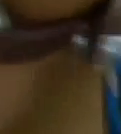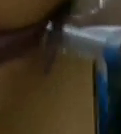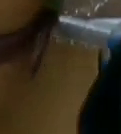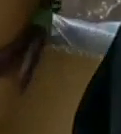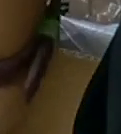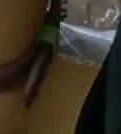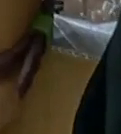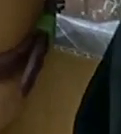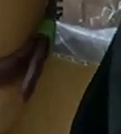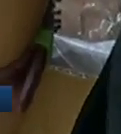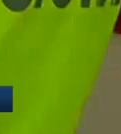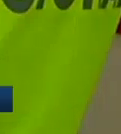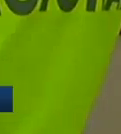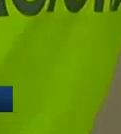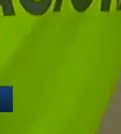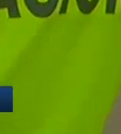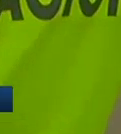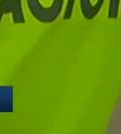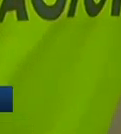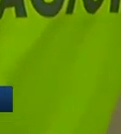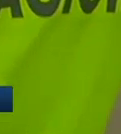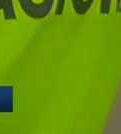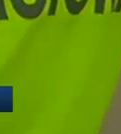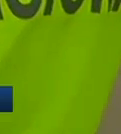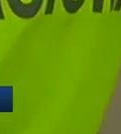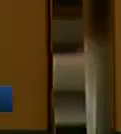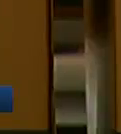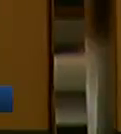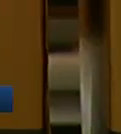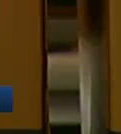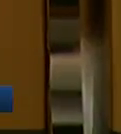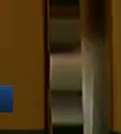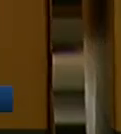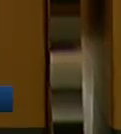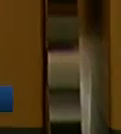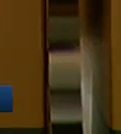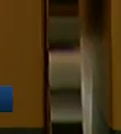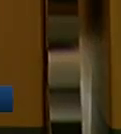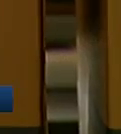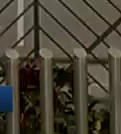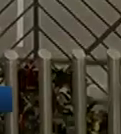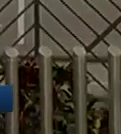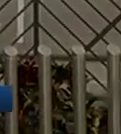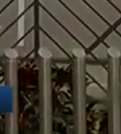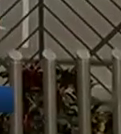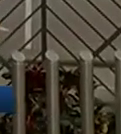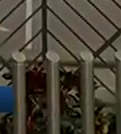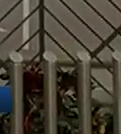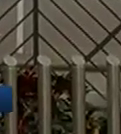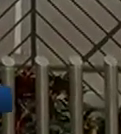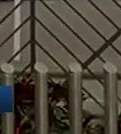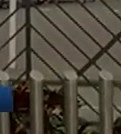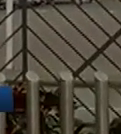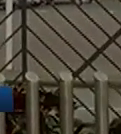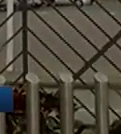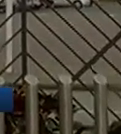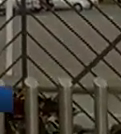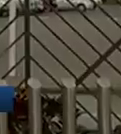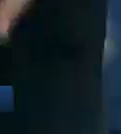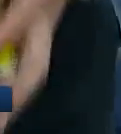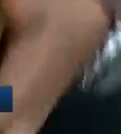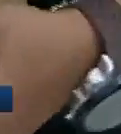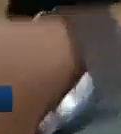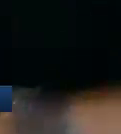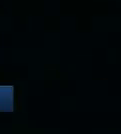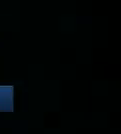Y también decomisan droga dentro de tamales que iban a ser enviados como encomienda a